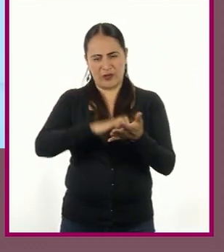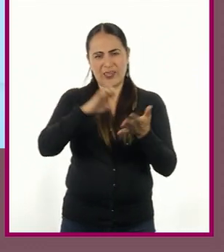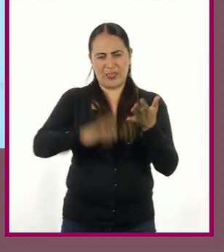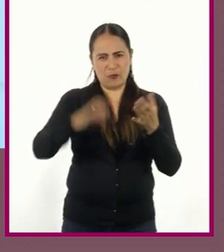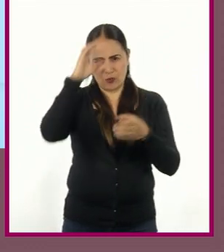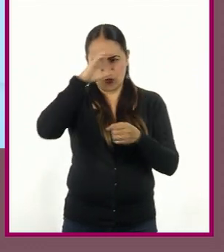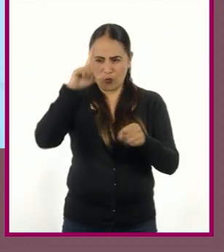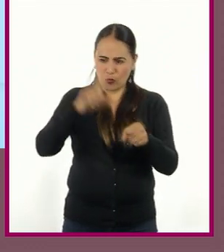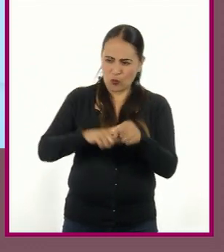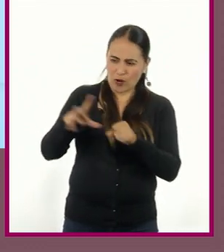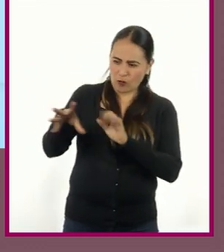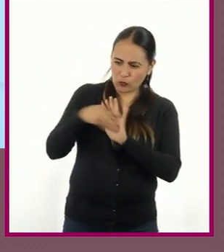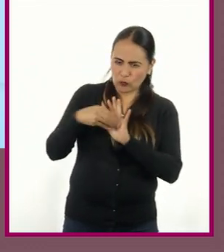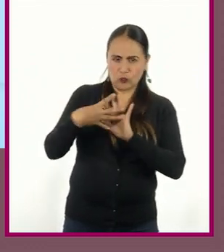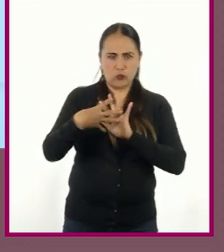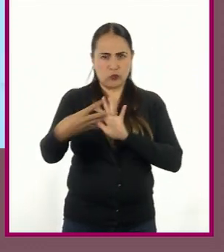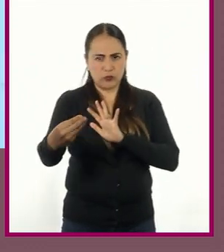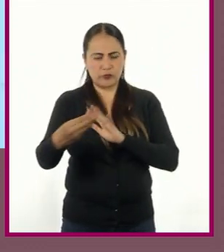ello.